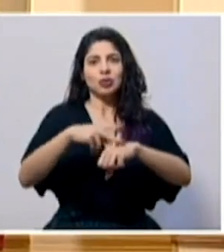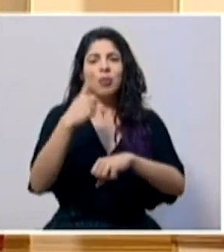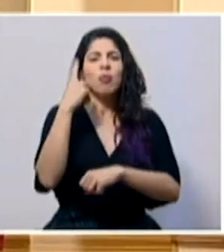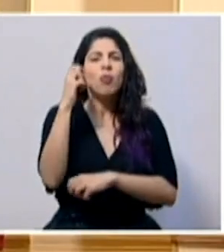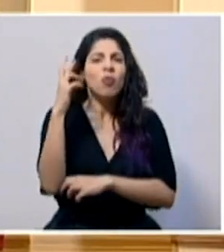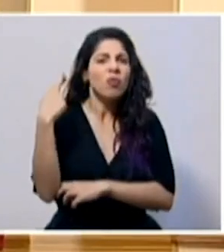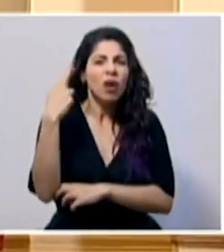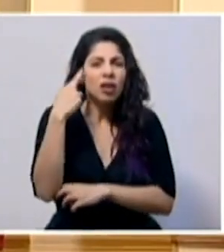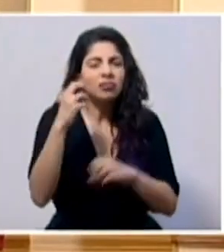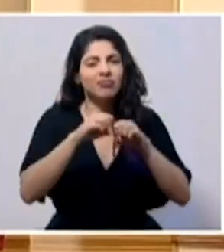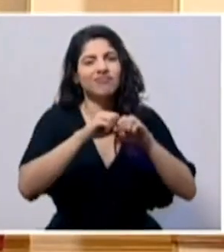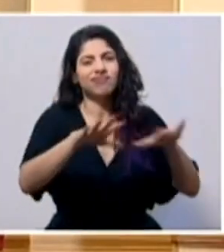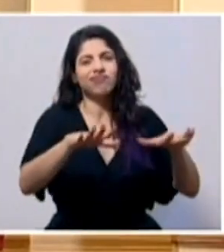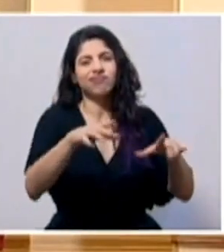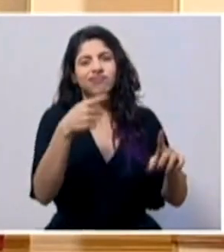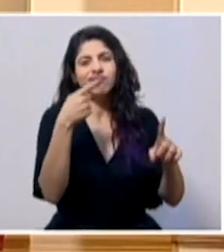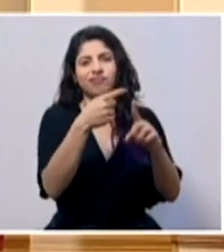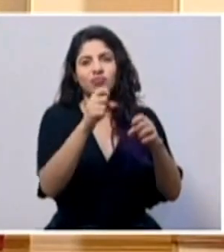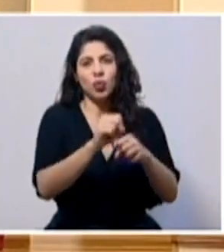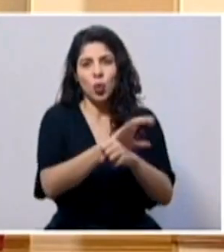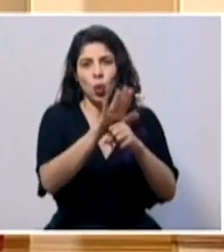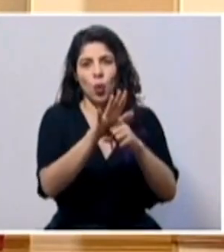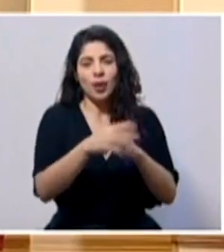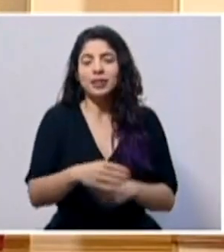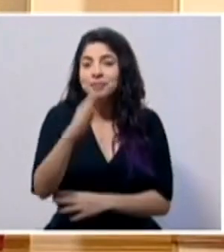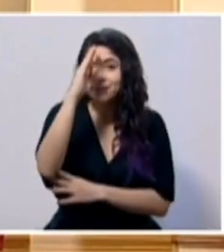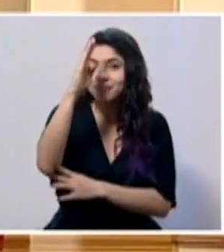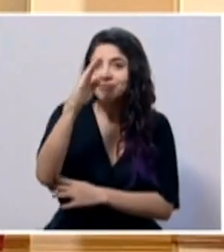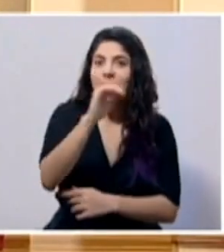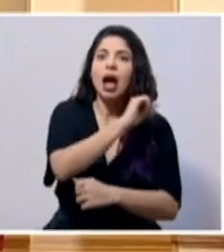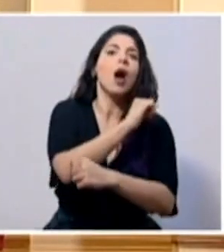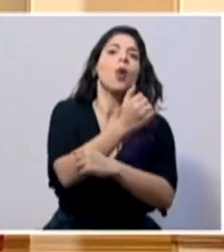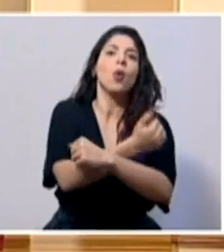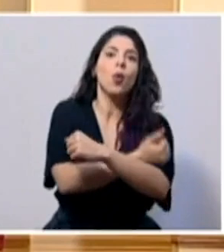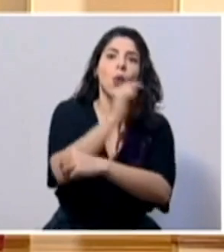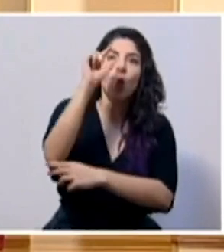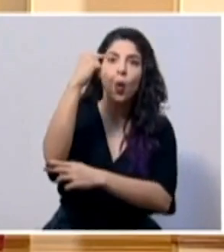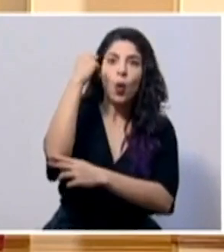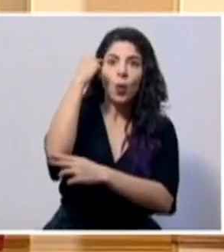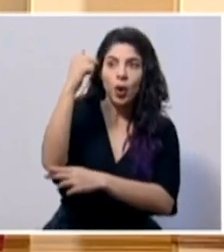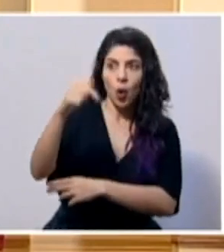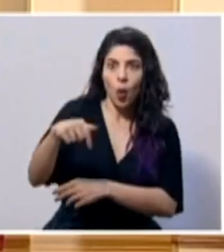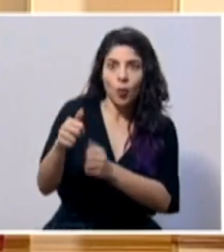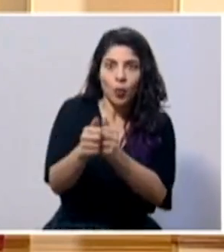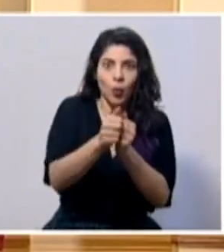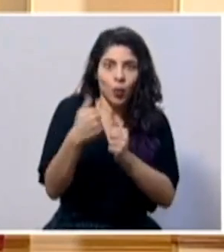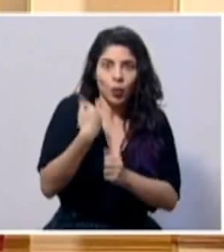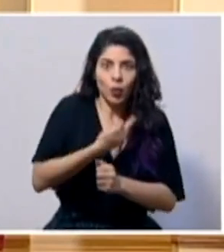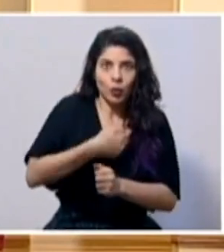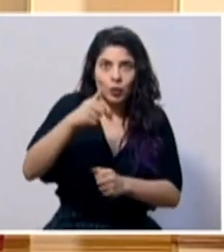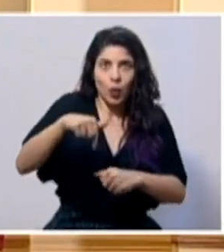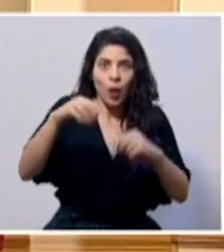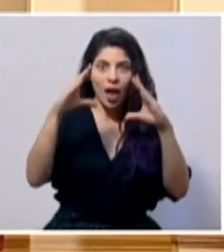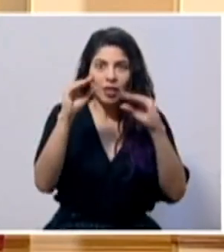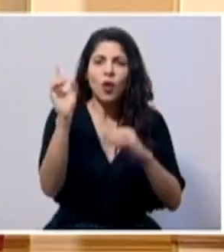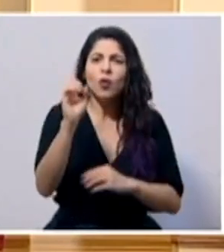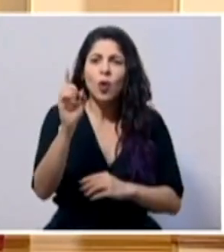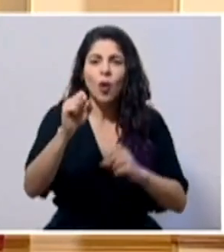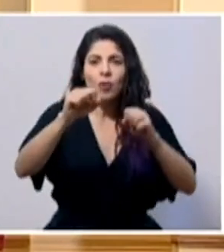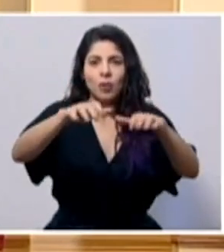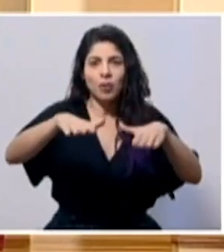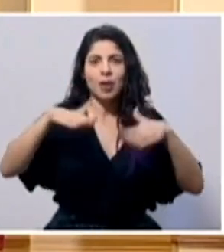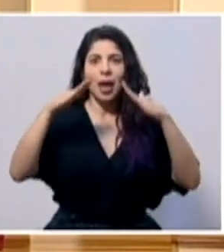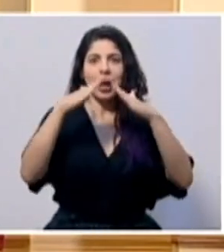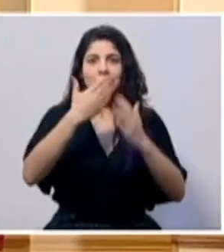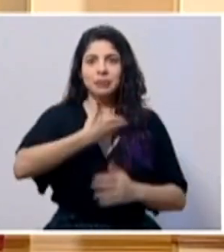la pandemia provocada por la COVID-19. Saludamos a las autoridades de gobierno que nos acompañan esta tarde en el auditorio de Casa